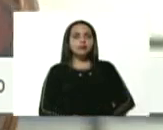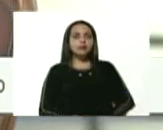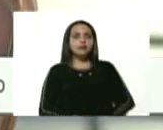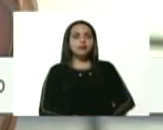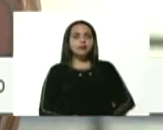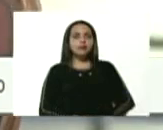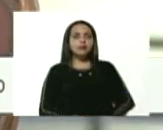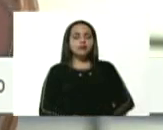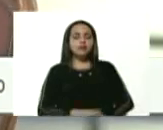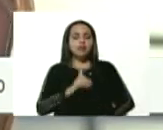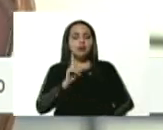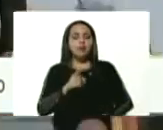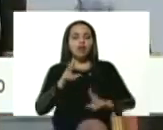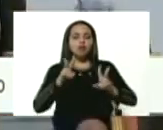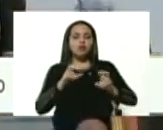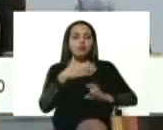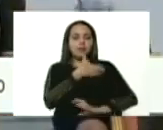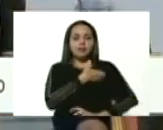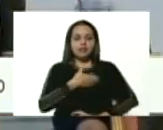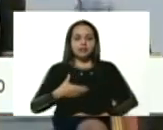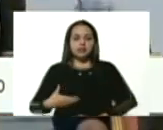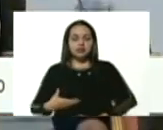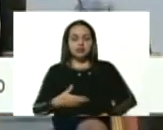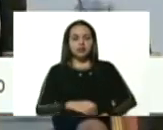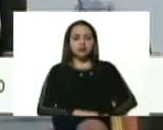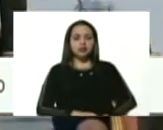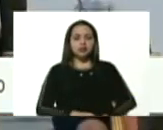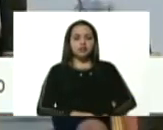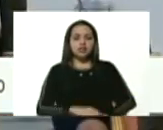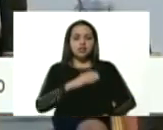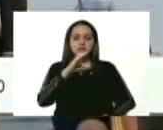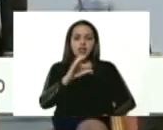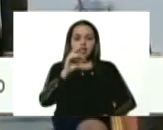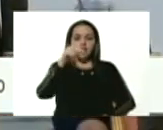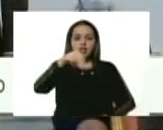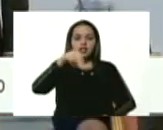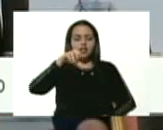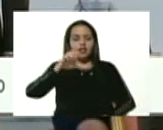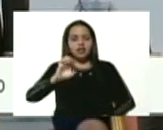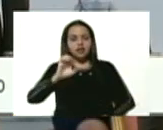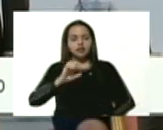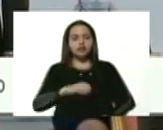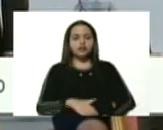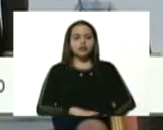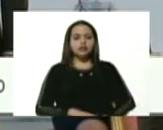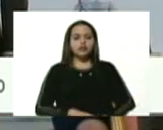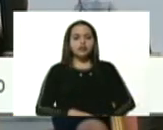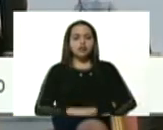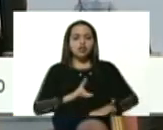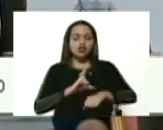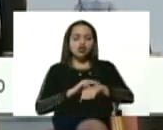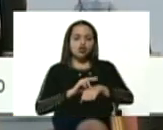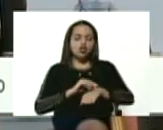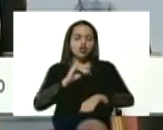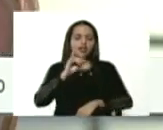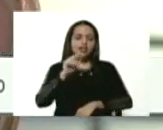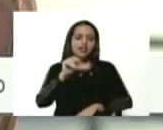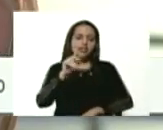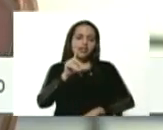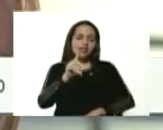La nueva presidenta del Poder Electoral del Consejo Nacional Electoral, doctora Indira